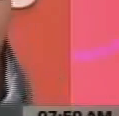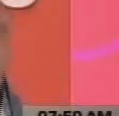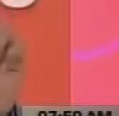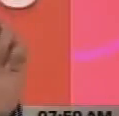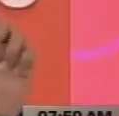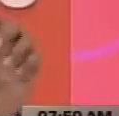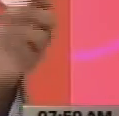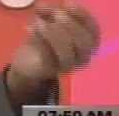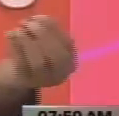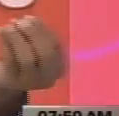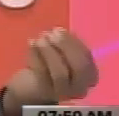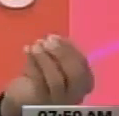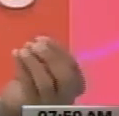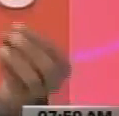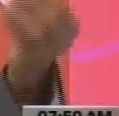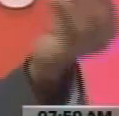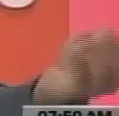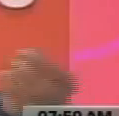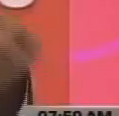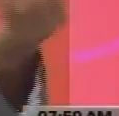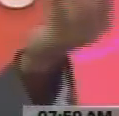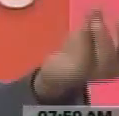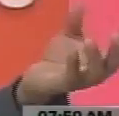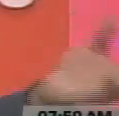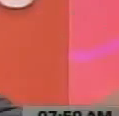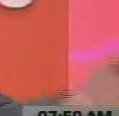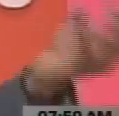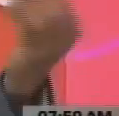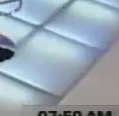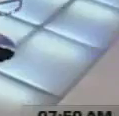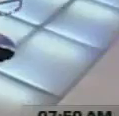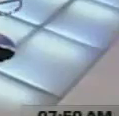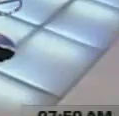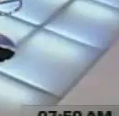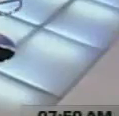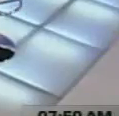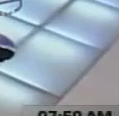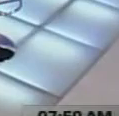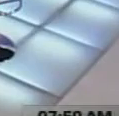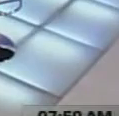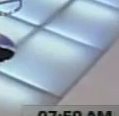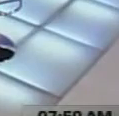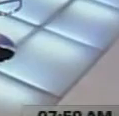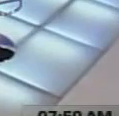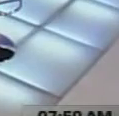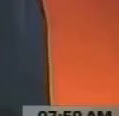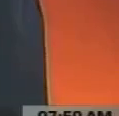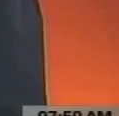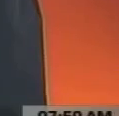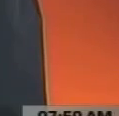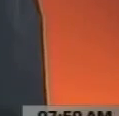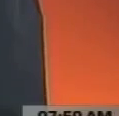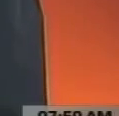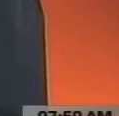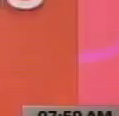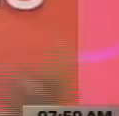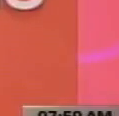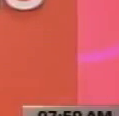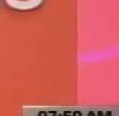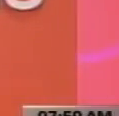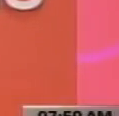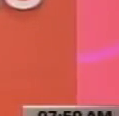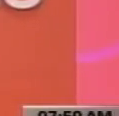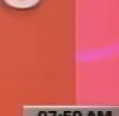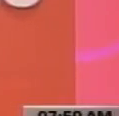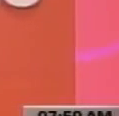pero lamentablemente la gente ni siquiera conocía la textura ni de dónde, cuál es el proceso para extraerlo. Oh, lo mismo pasa con la minería. Puede conocer alguno de los minerales, pero no sabe